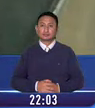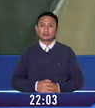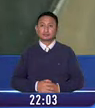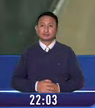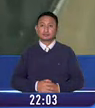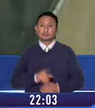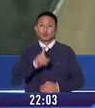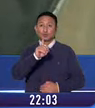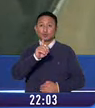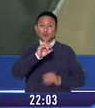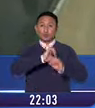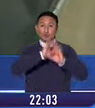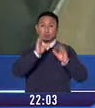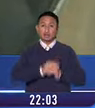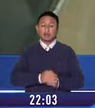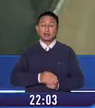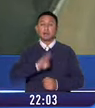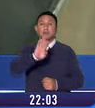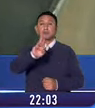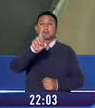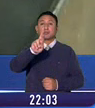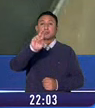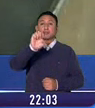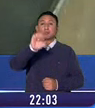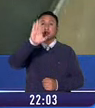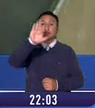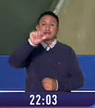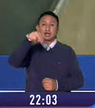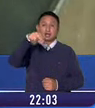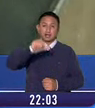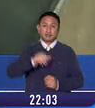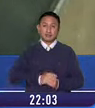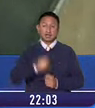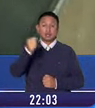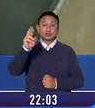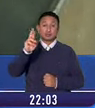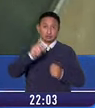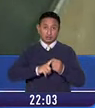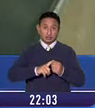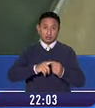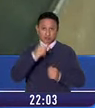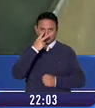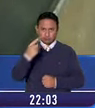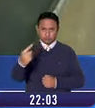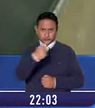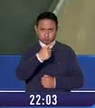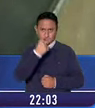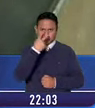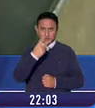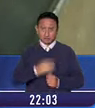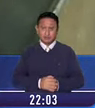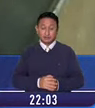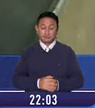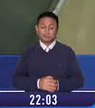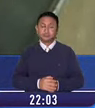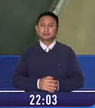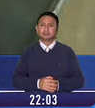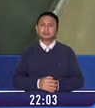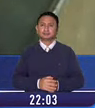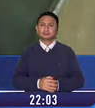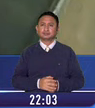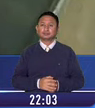una de la mañana sector la Bretaña sur de Quito ponga atención a esta asombrosa escena que verá a continuación